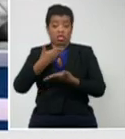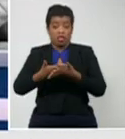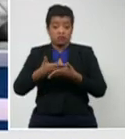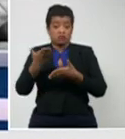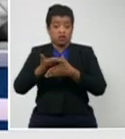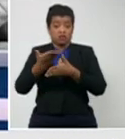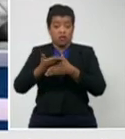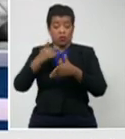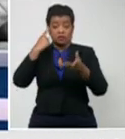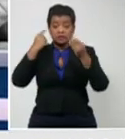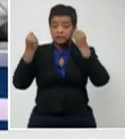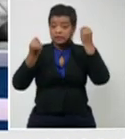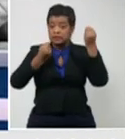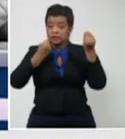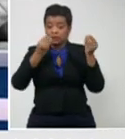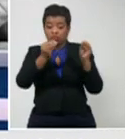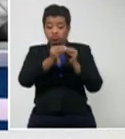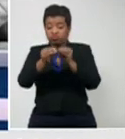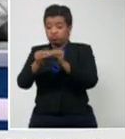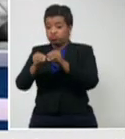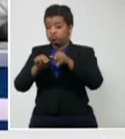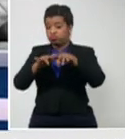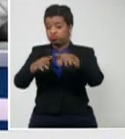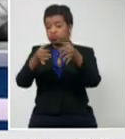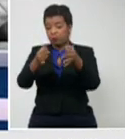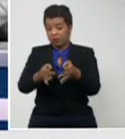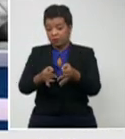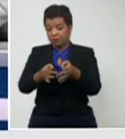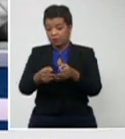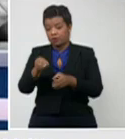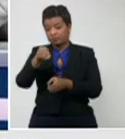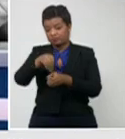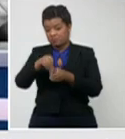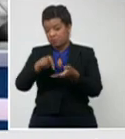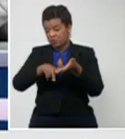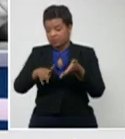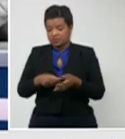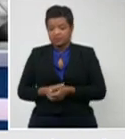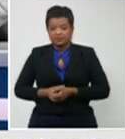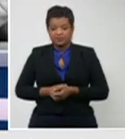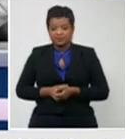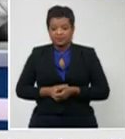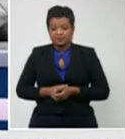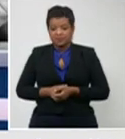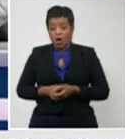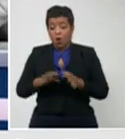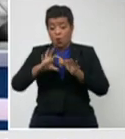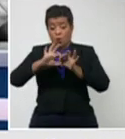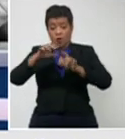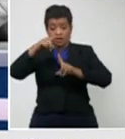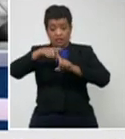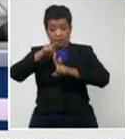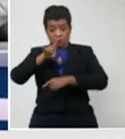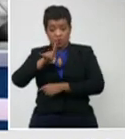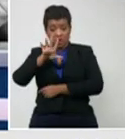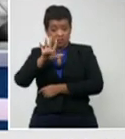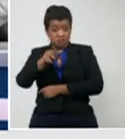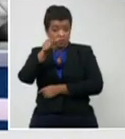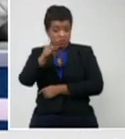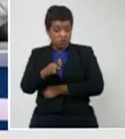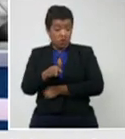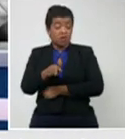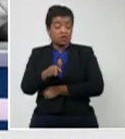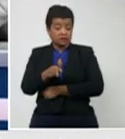una alta transmisión, lo explicaba en esta conferencia el epidemiólogo. Guantánamo, 95. Guantánamo hoy con